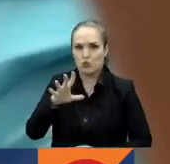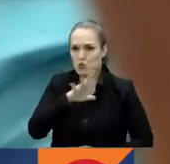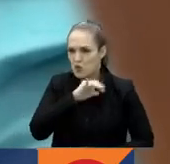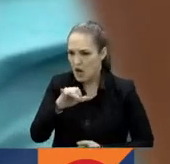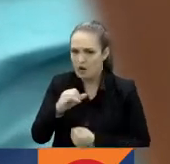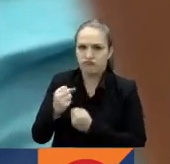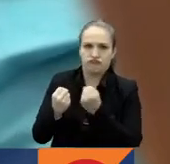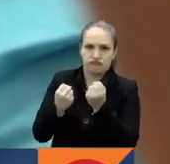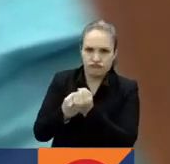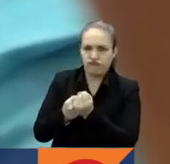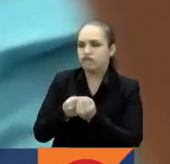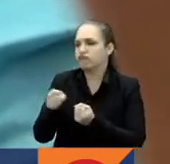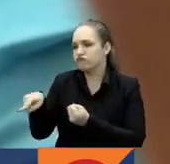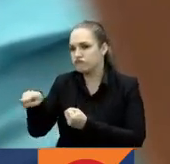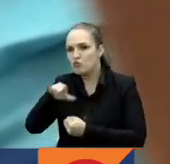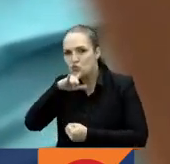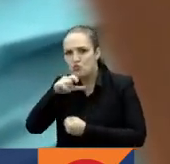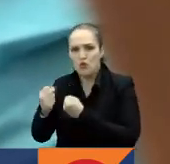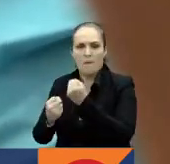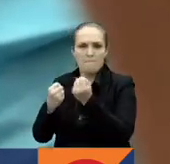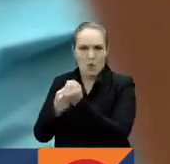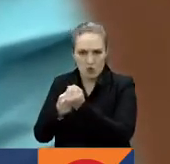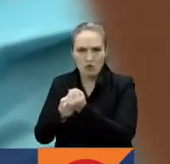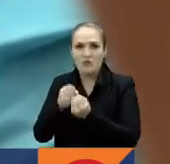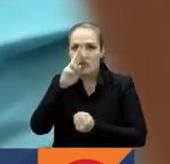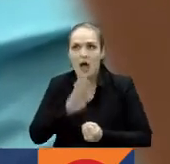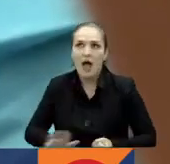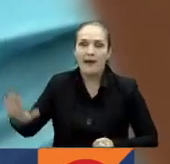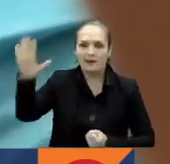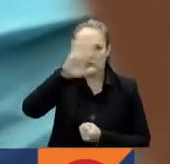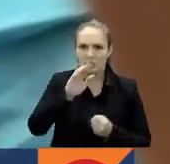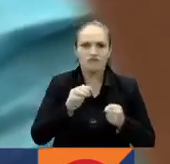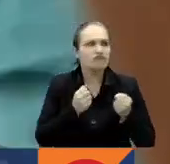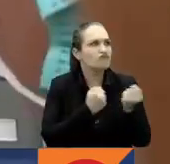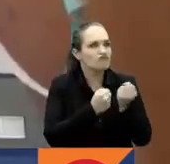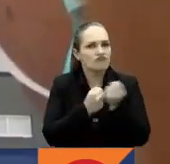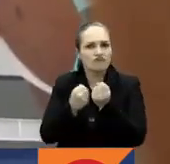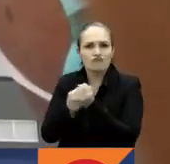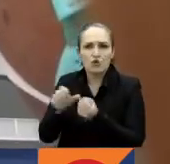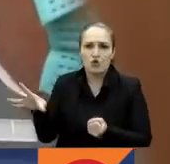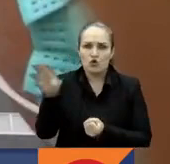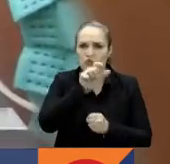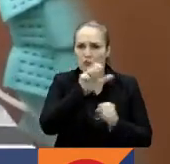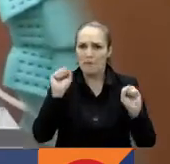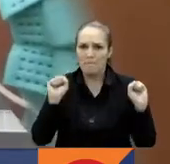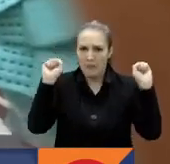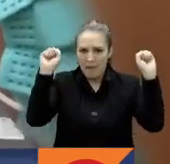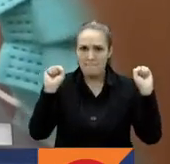y a nivel nacional, es el apoyo del Ministerio de